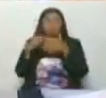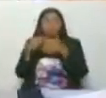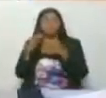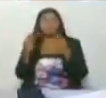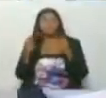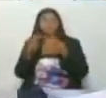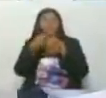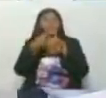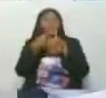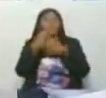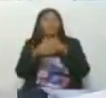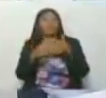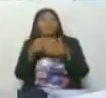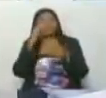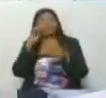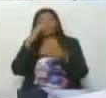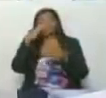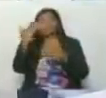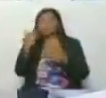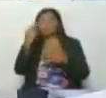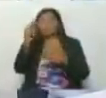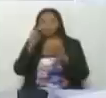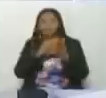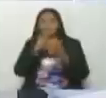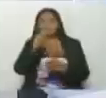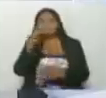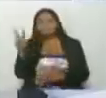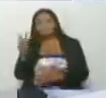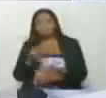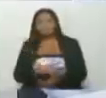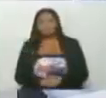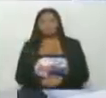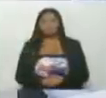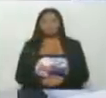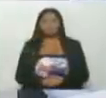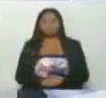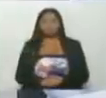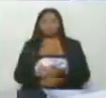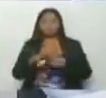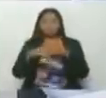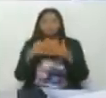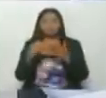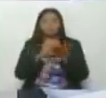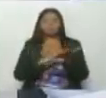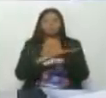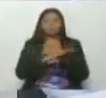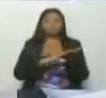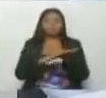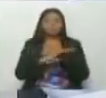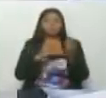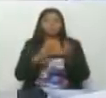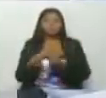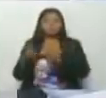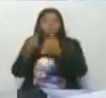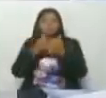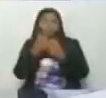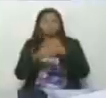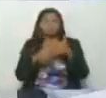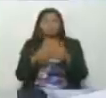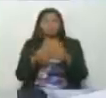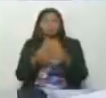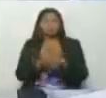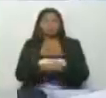positivas de cara al 2022 que ya será de plena y sólida recuperación de la economía con un